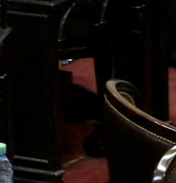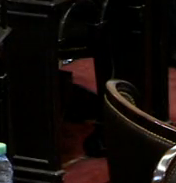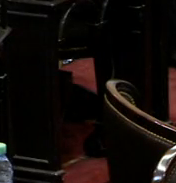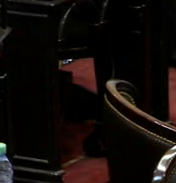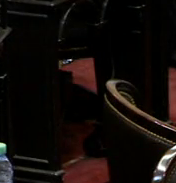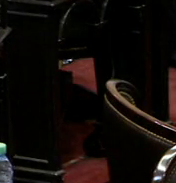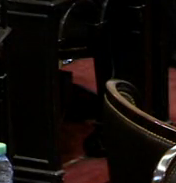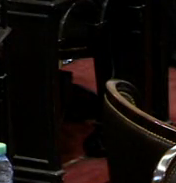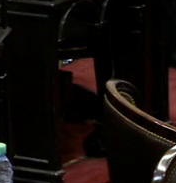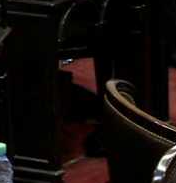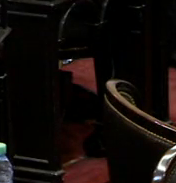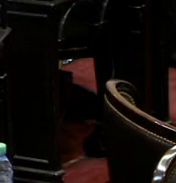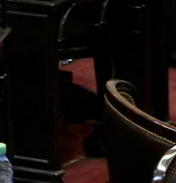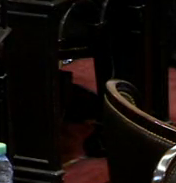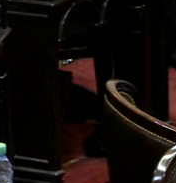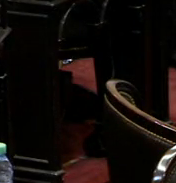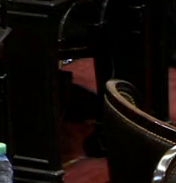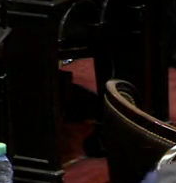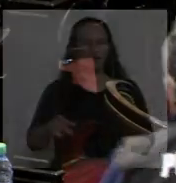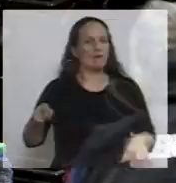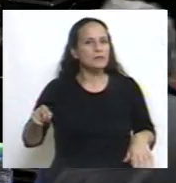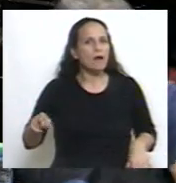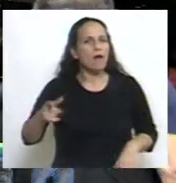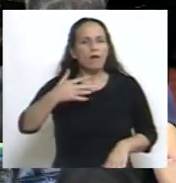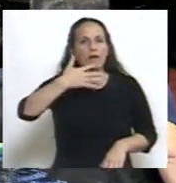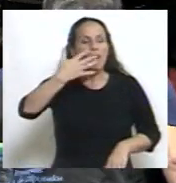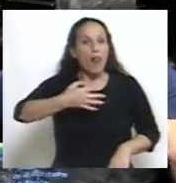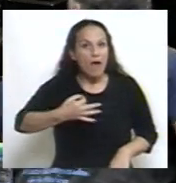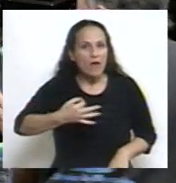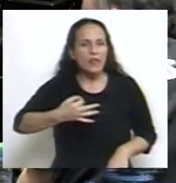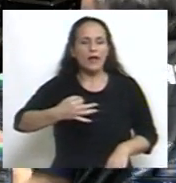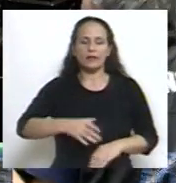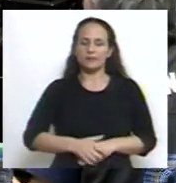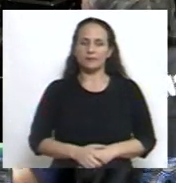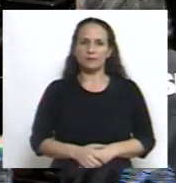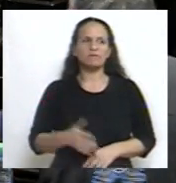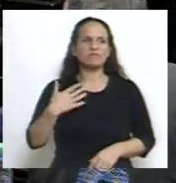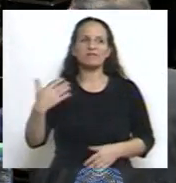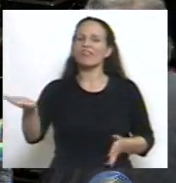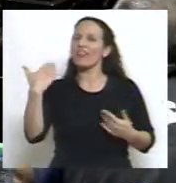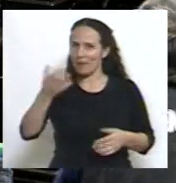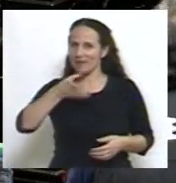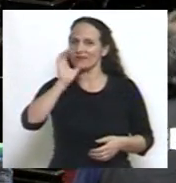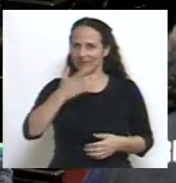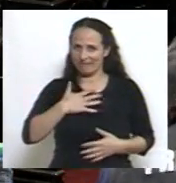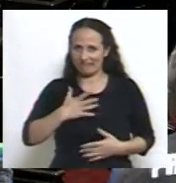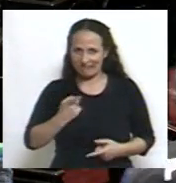Eh, la verdad es que... No, dámela que me la voy a tomar.